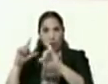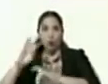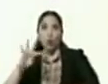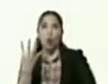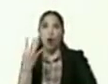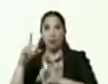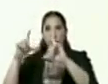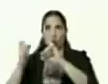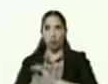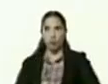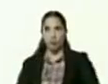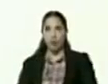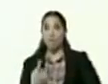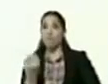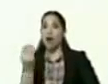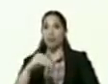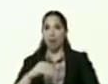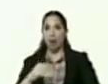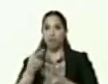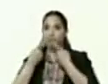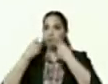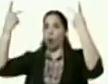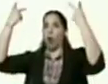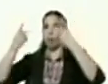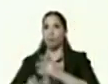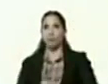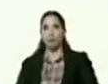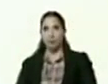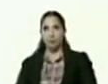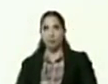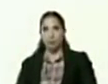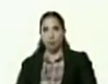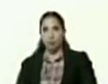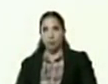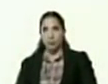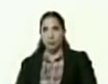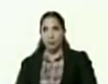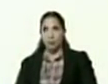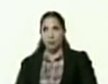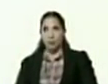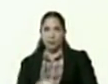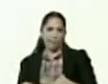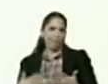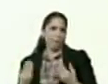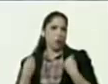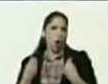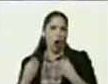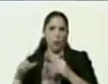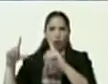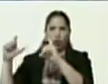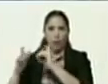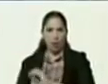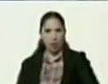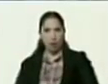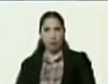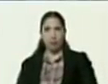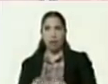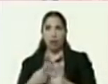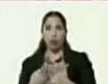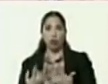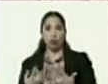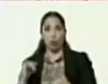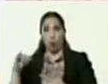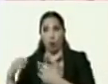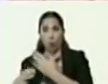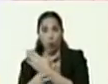foto que nos faltaba por dilucidar el origen y las condiciones en fue tomada esa foto. Y aquí está Juan